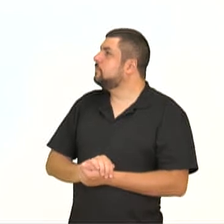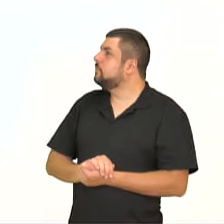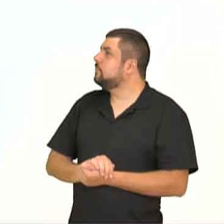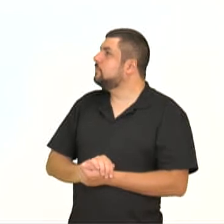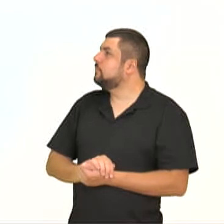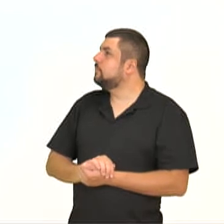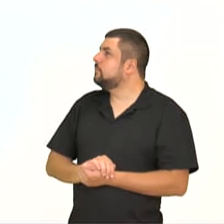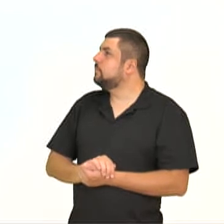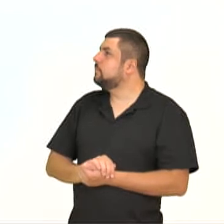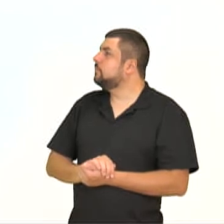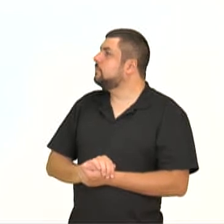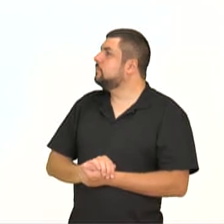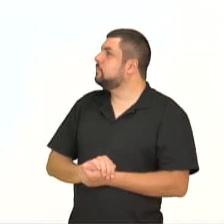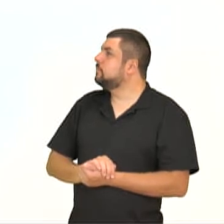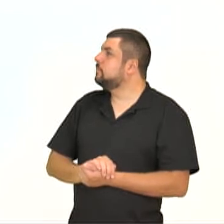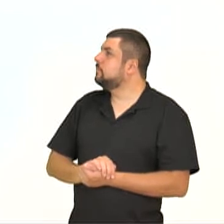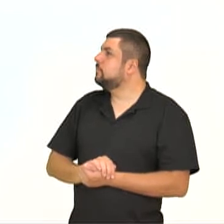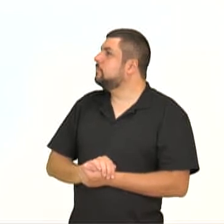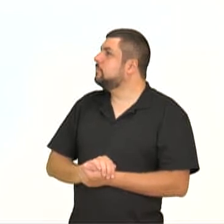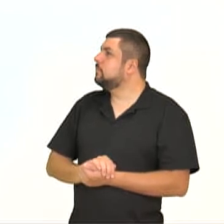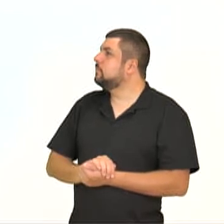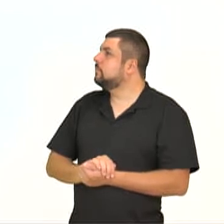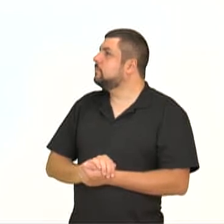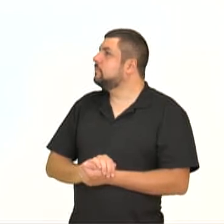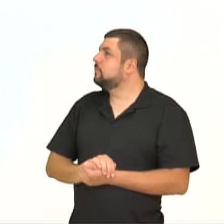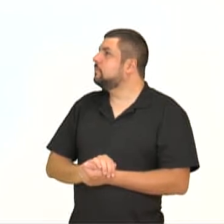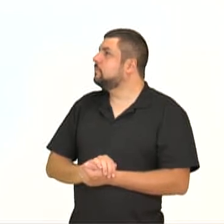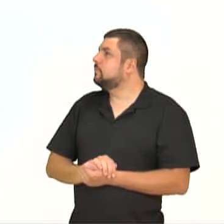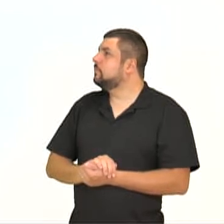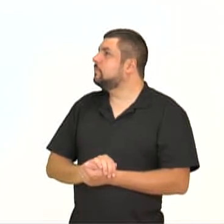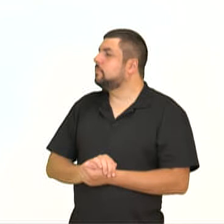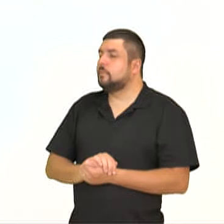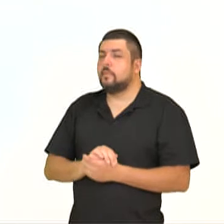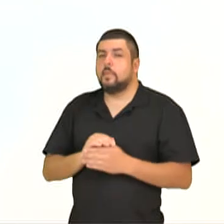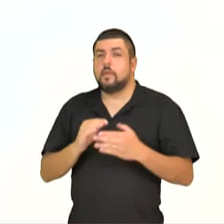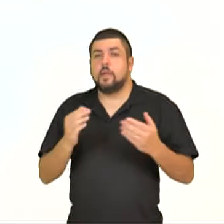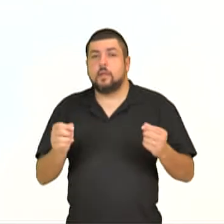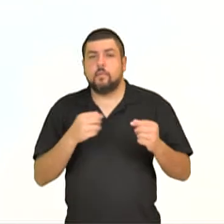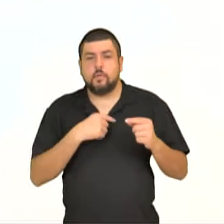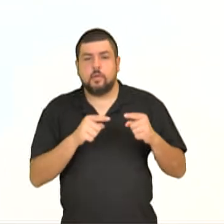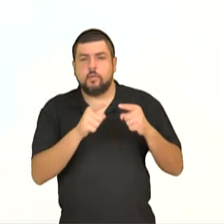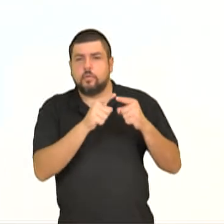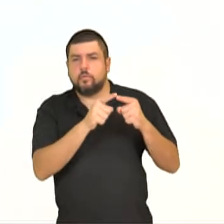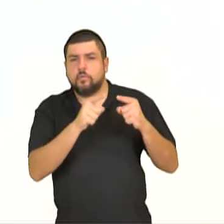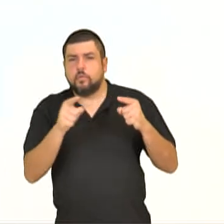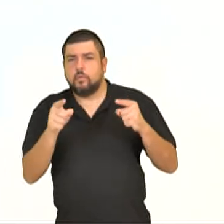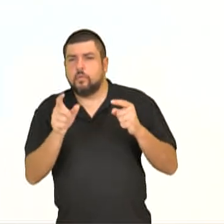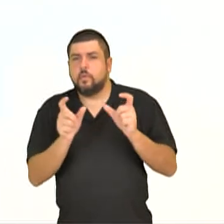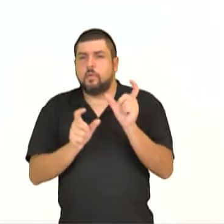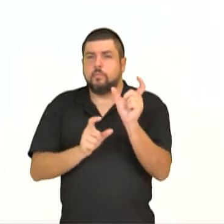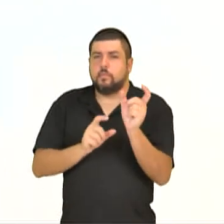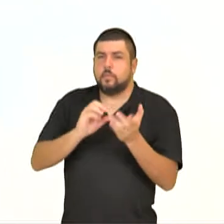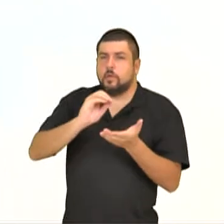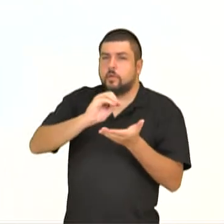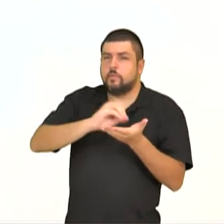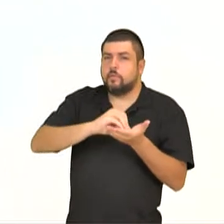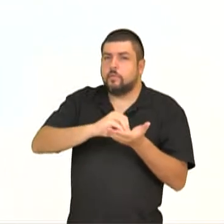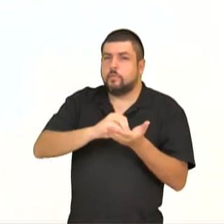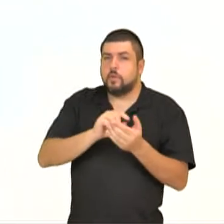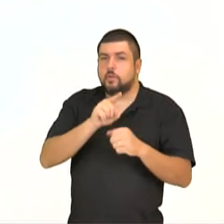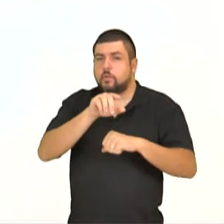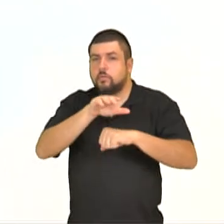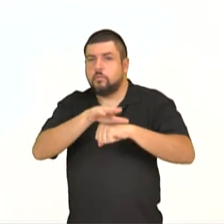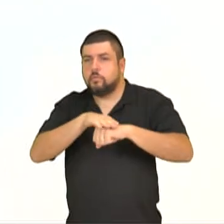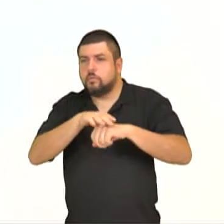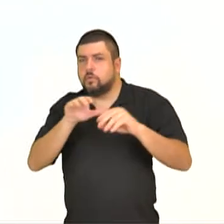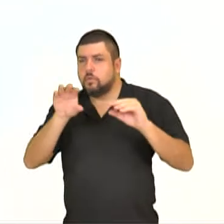autobús no caber todos nosotros. Vocês vão ter que completar ali. 2,